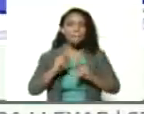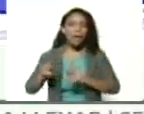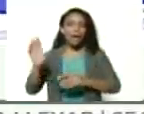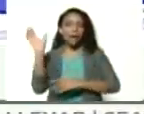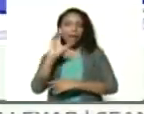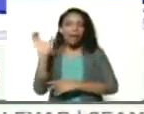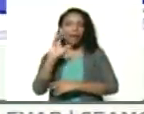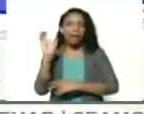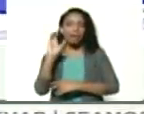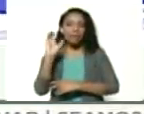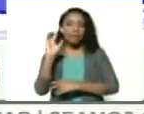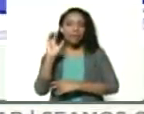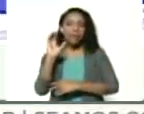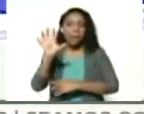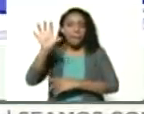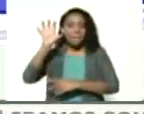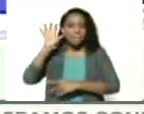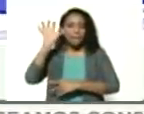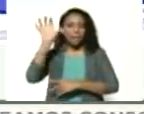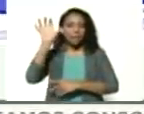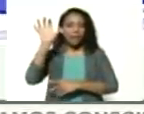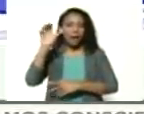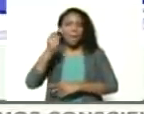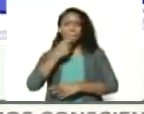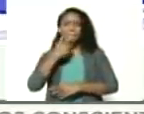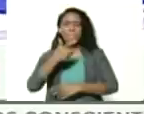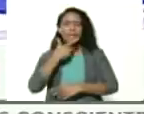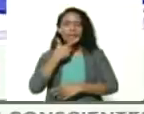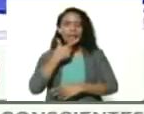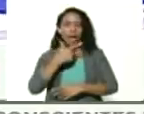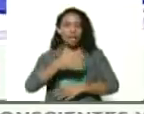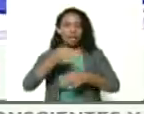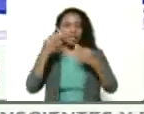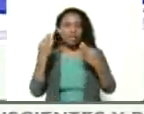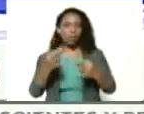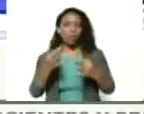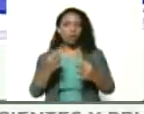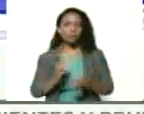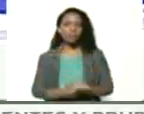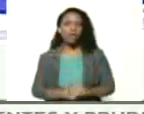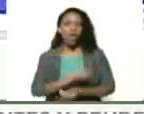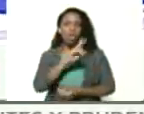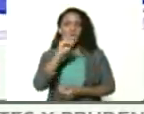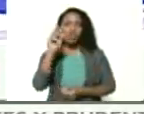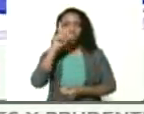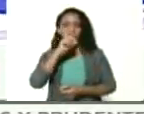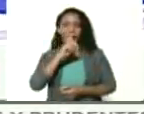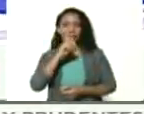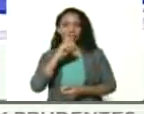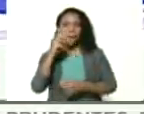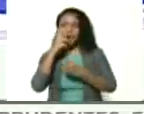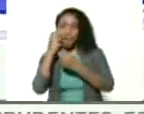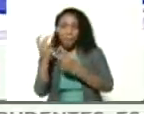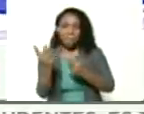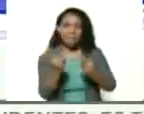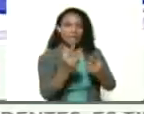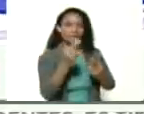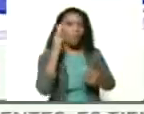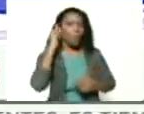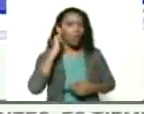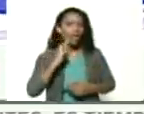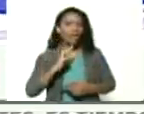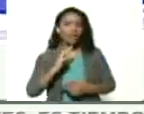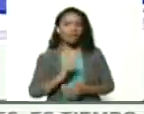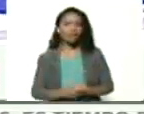Caracas Patriota, bella y segura. 200 años, bienvenido Bolívar,